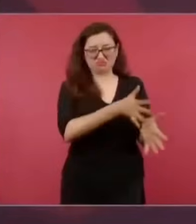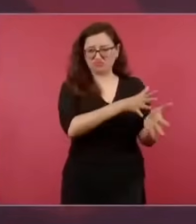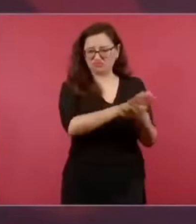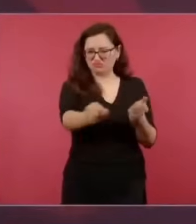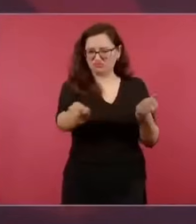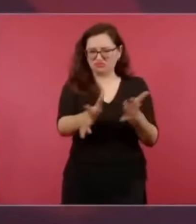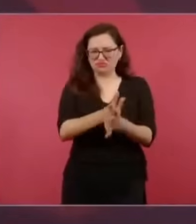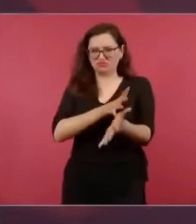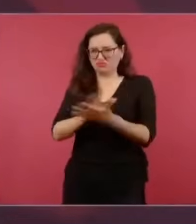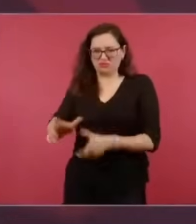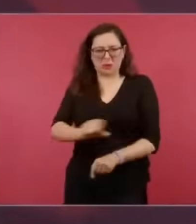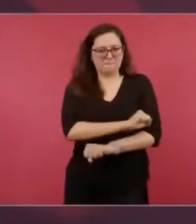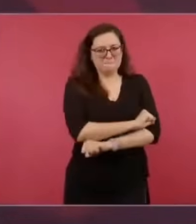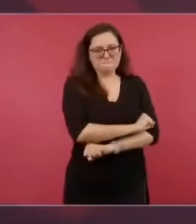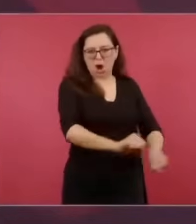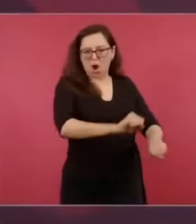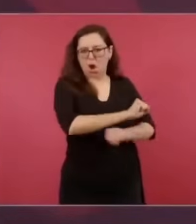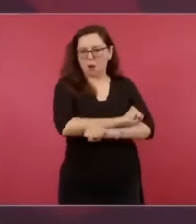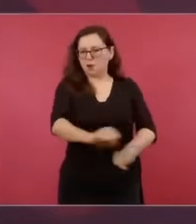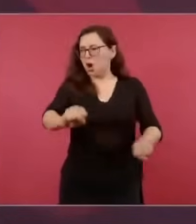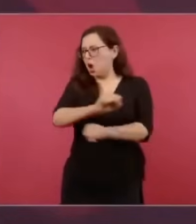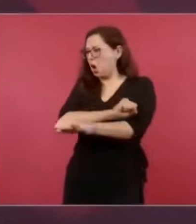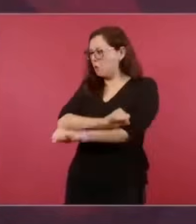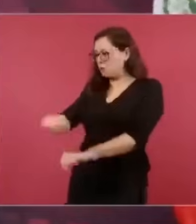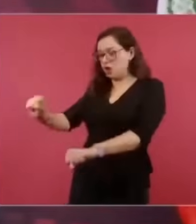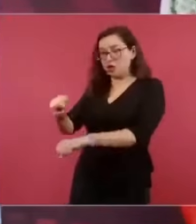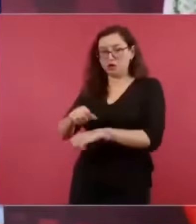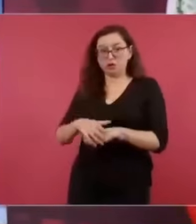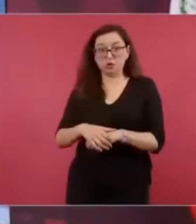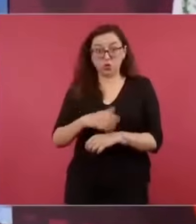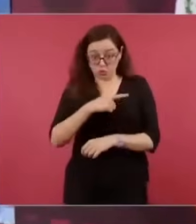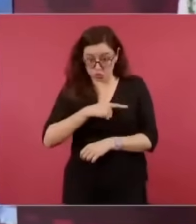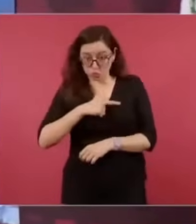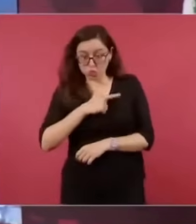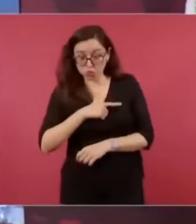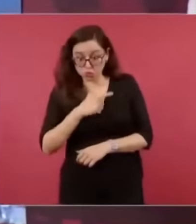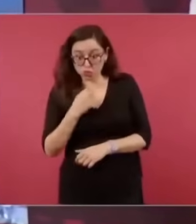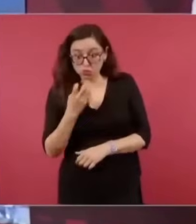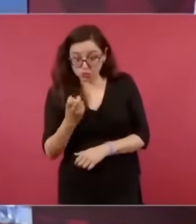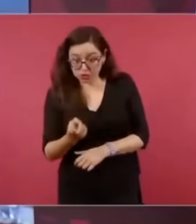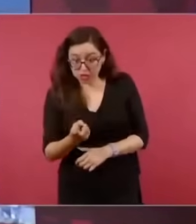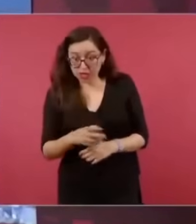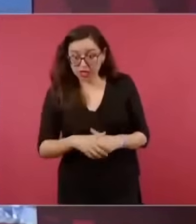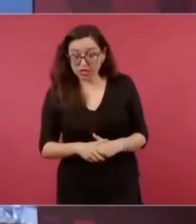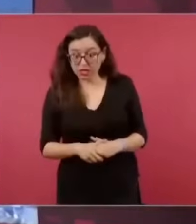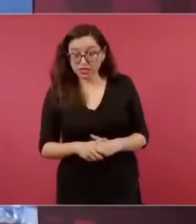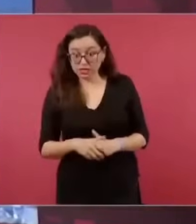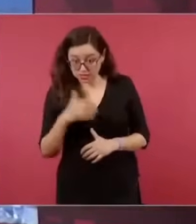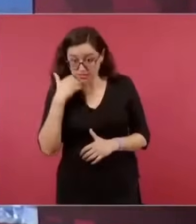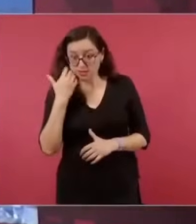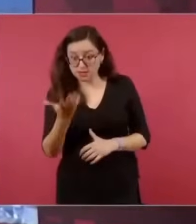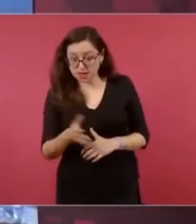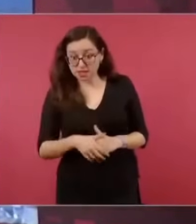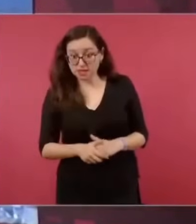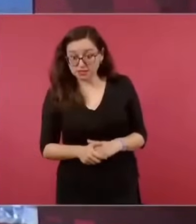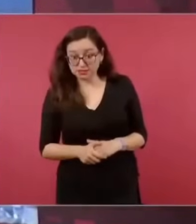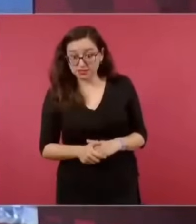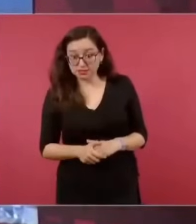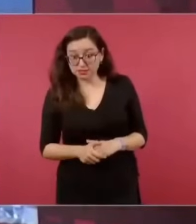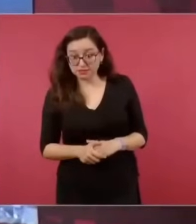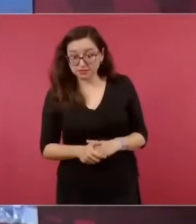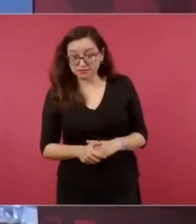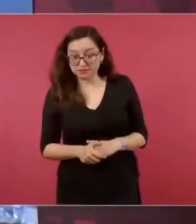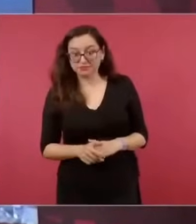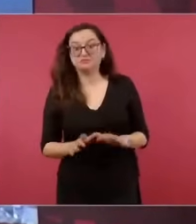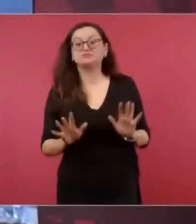que esto no lo van a escuchar en Televisa o lo van a ver en Televisa, ni en las mesas de análisis. Desde que estamos no hemos dado